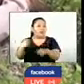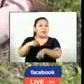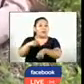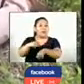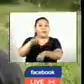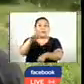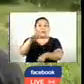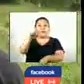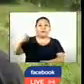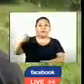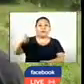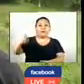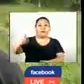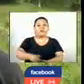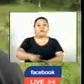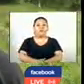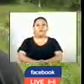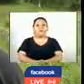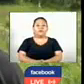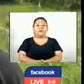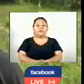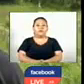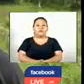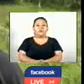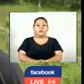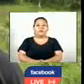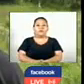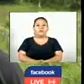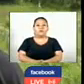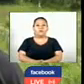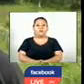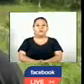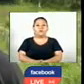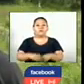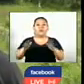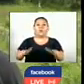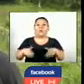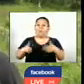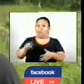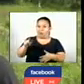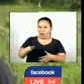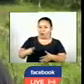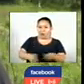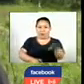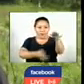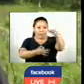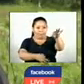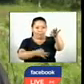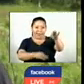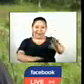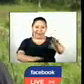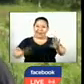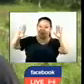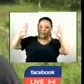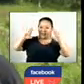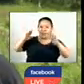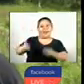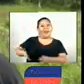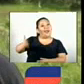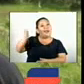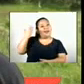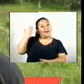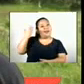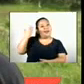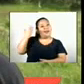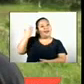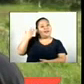10 años Esto se dio a través de una sentencia judicial al exalcalde del municipio de